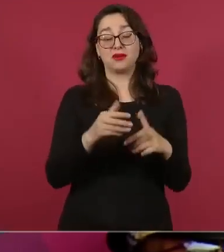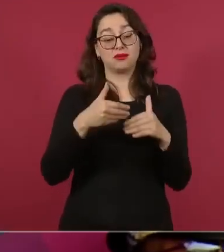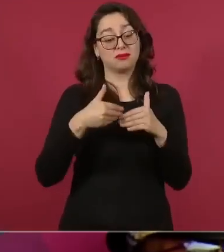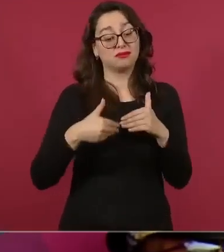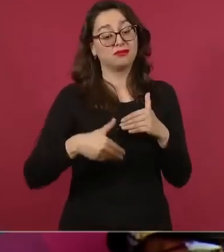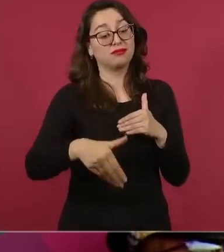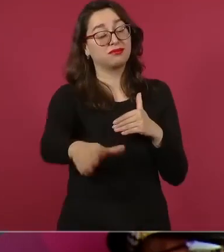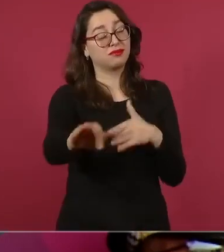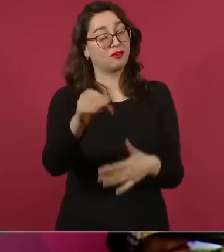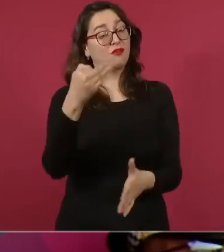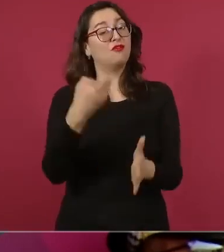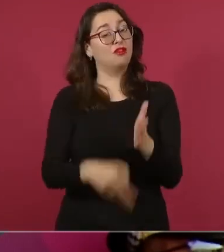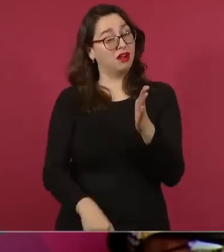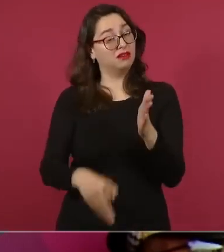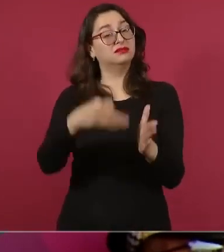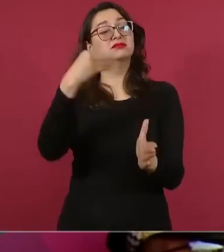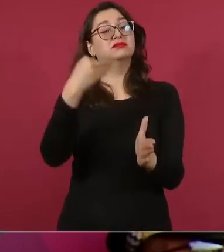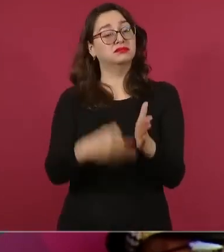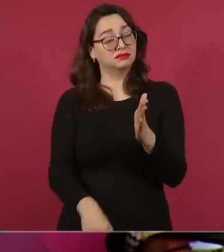por iniciar.